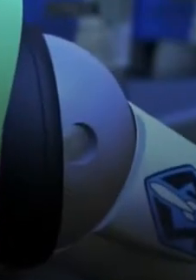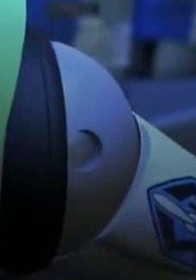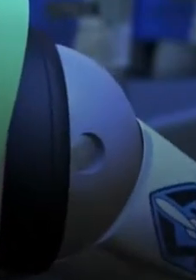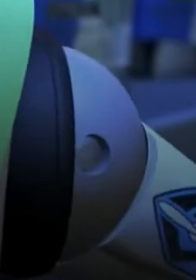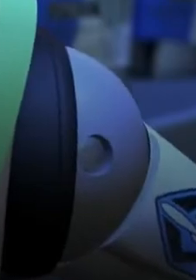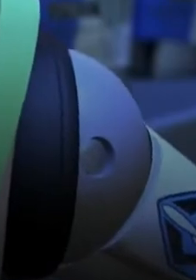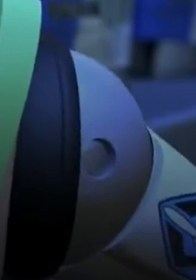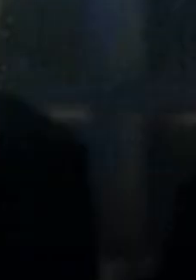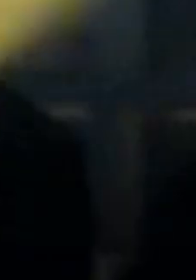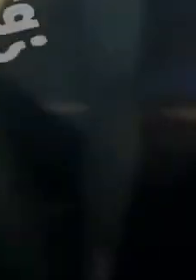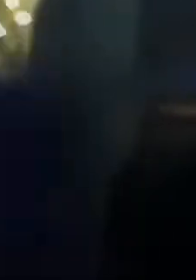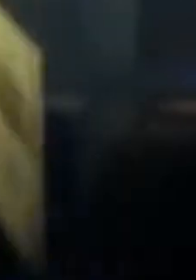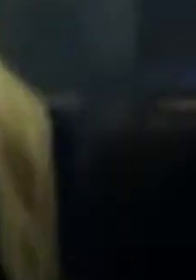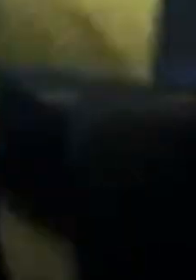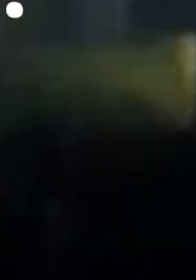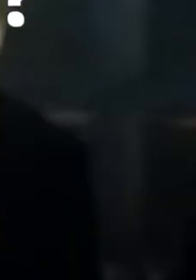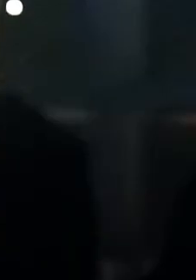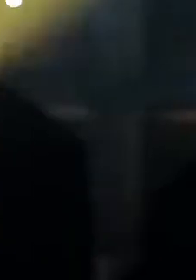Necesito uno de esos.